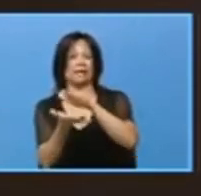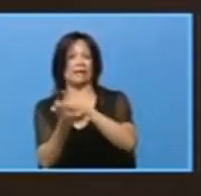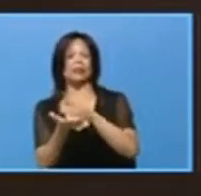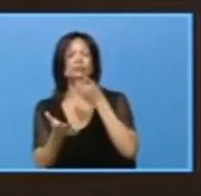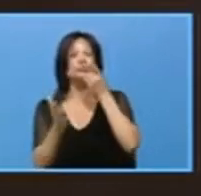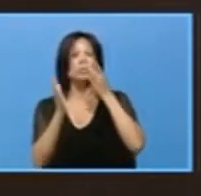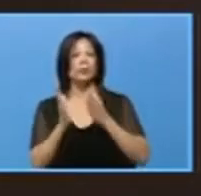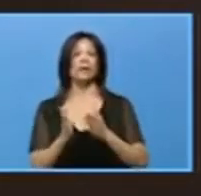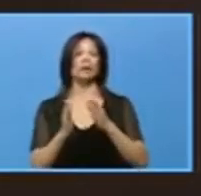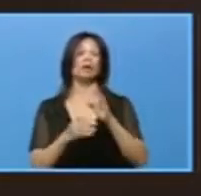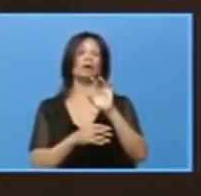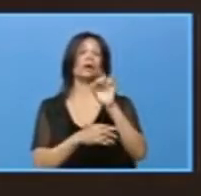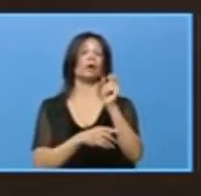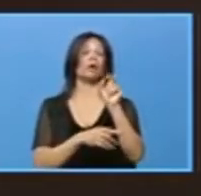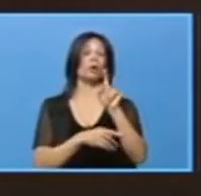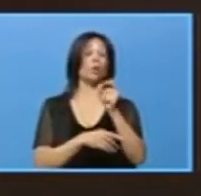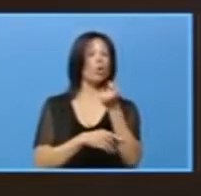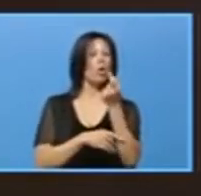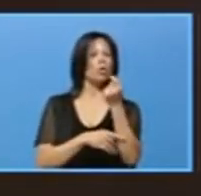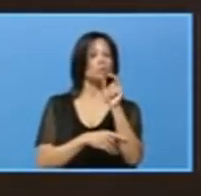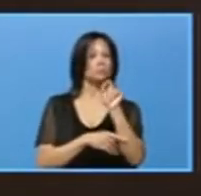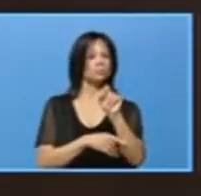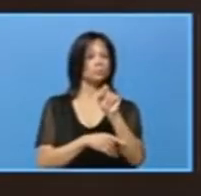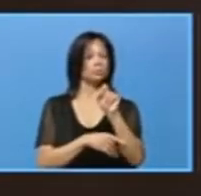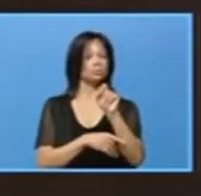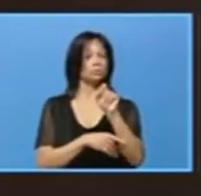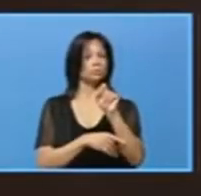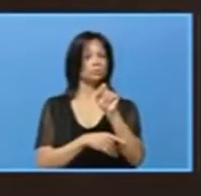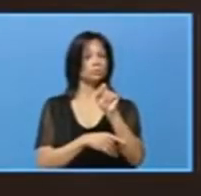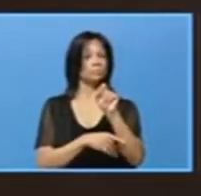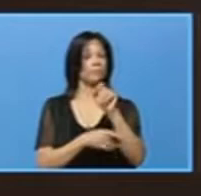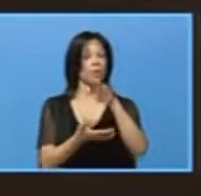temas genéricos que él presentó. Por ejemplo, el asignarle